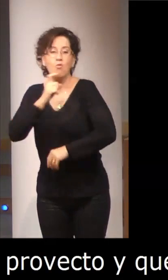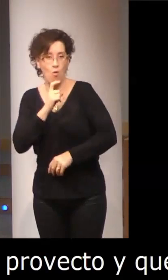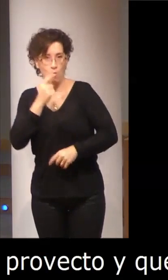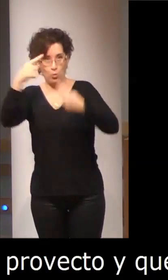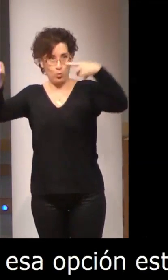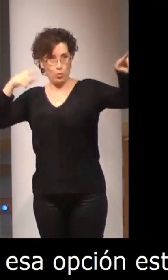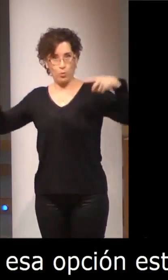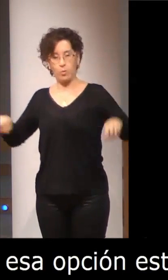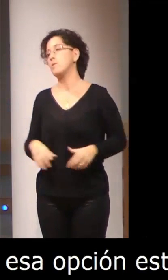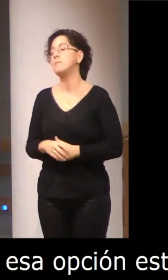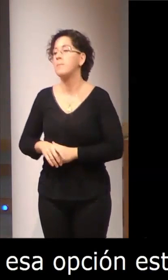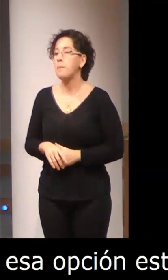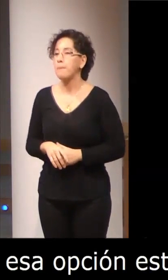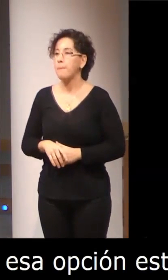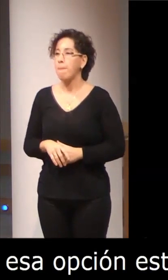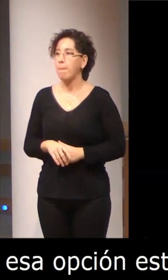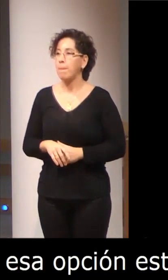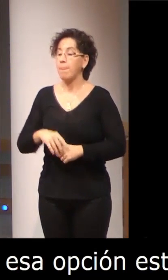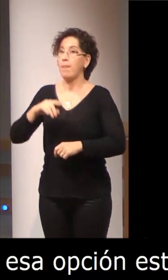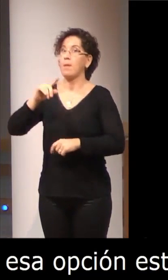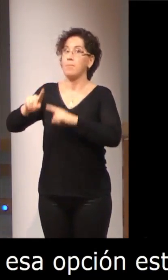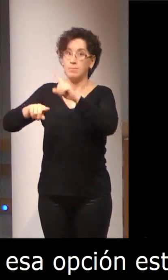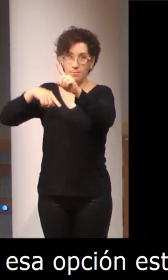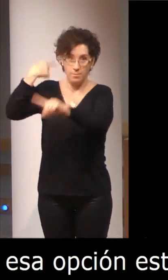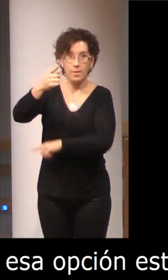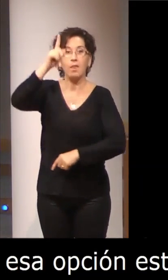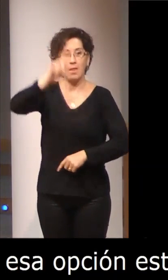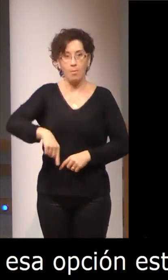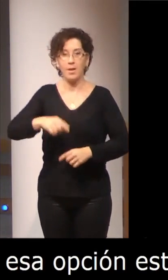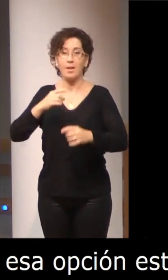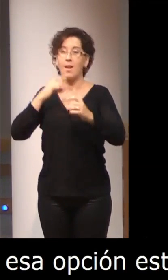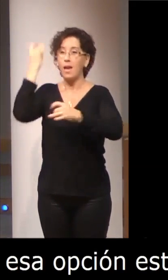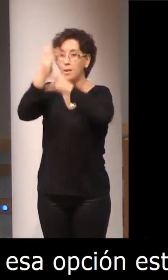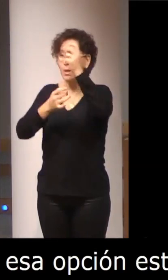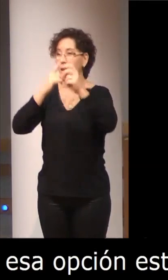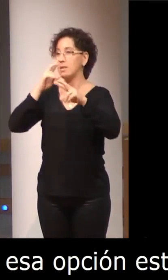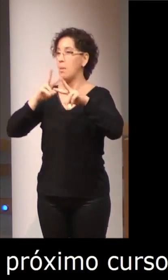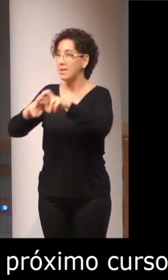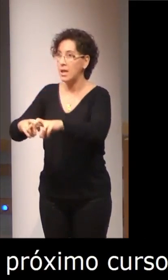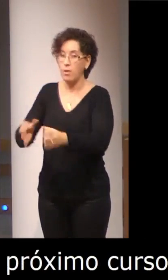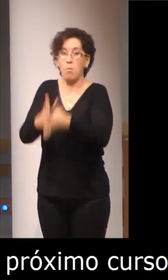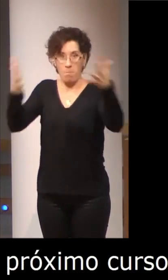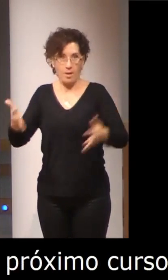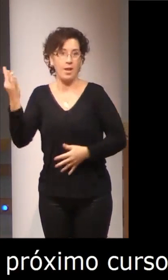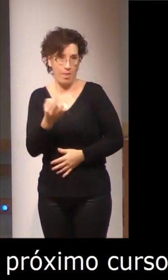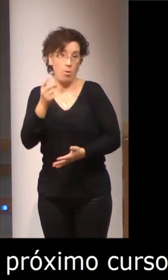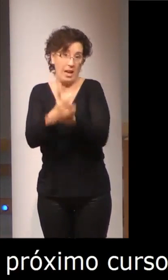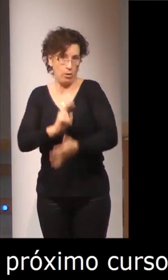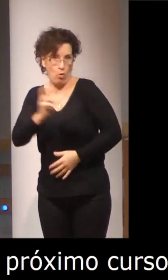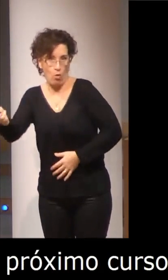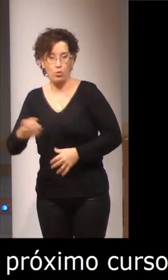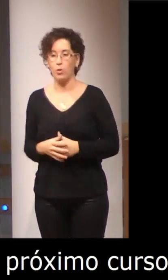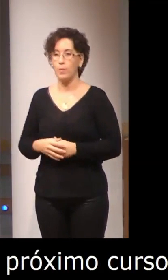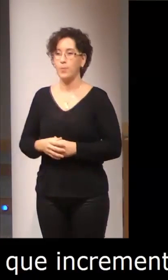A medio plazo, evidentemente, tenemos que incrementar las actividades de investigación en esta casa. En breve